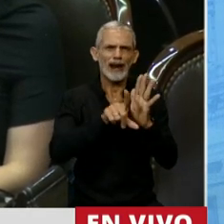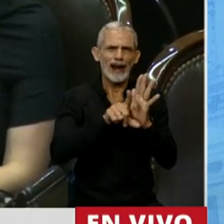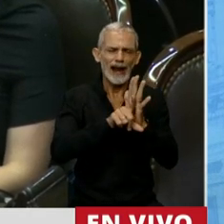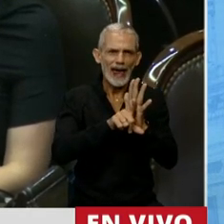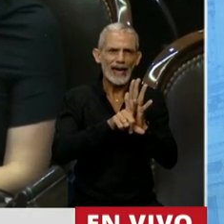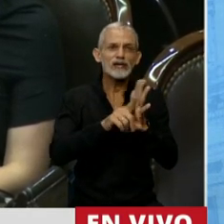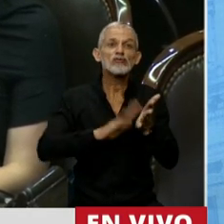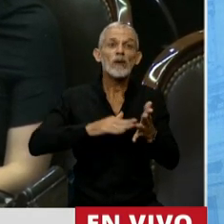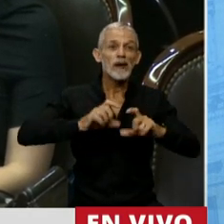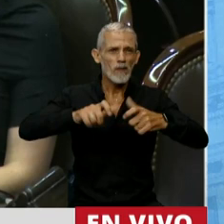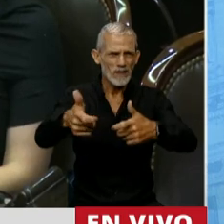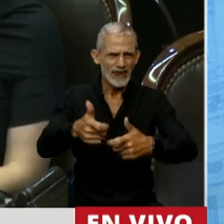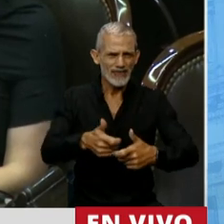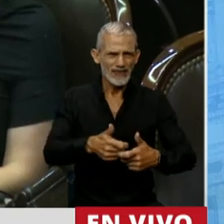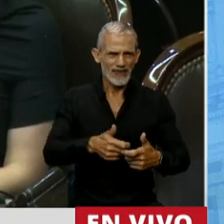ley de movilidad.